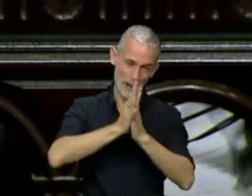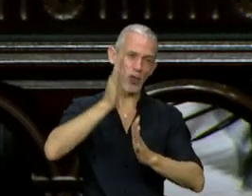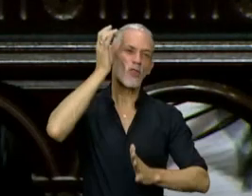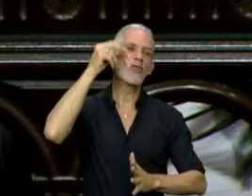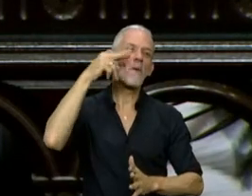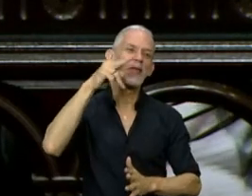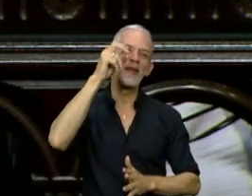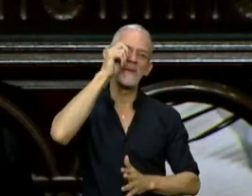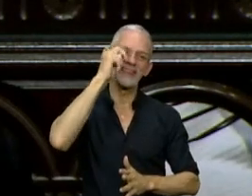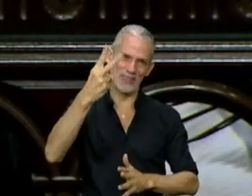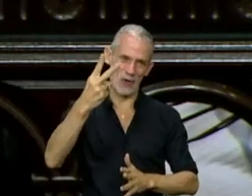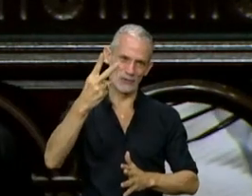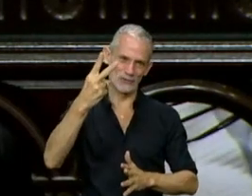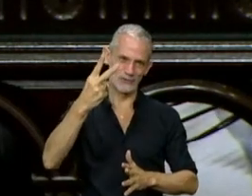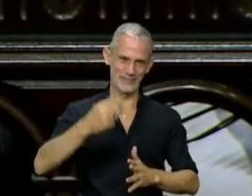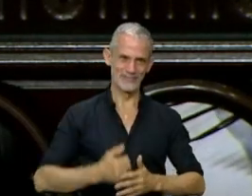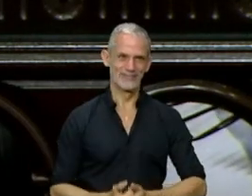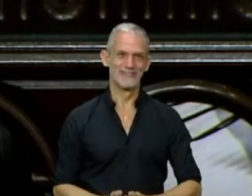2022,